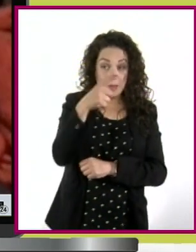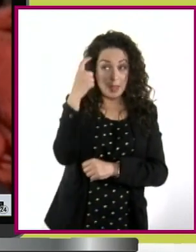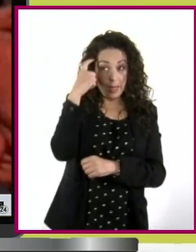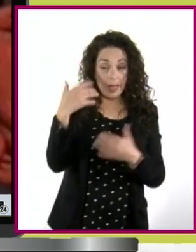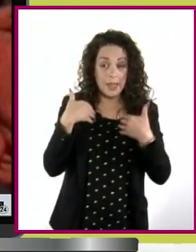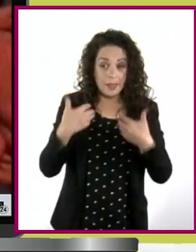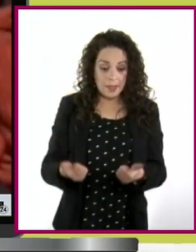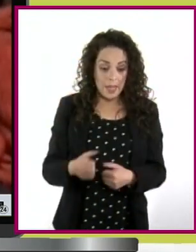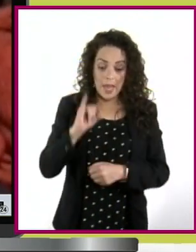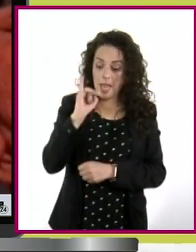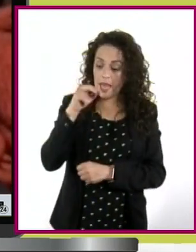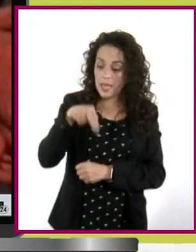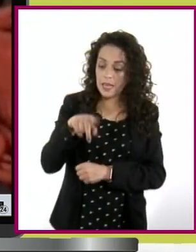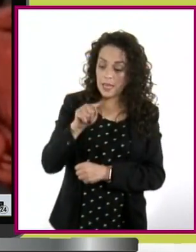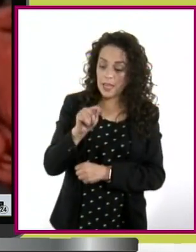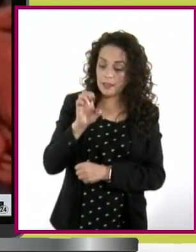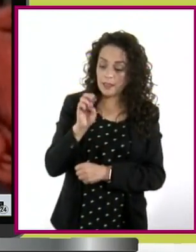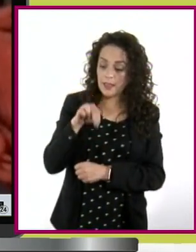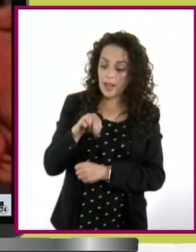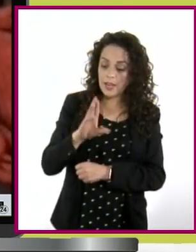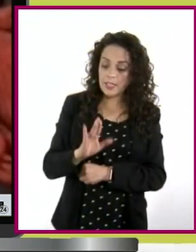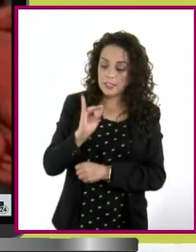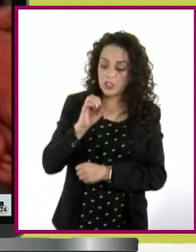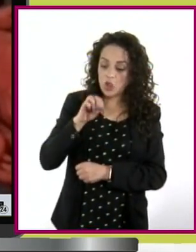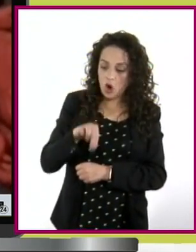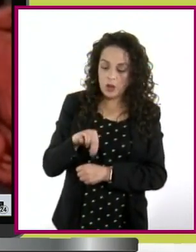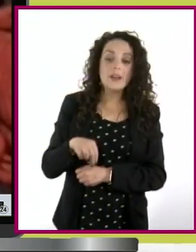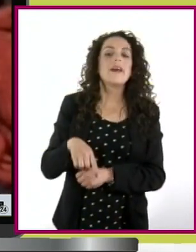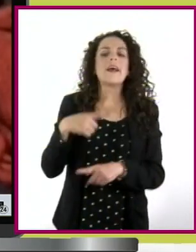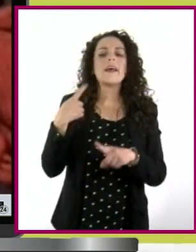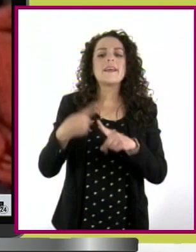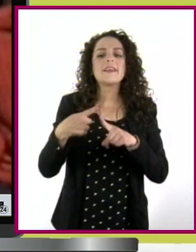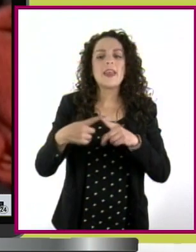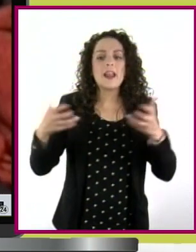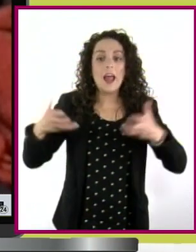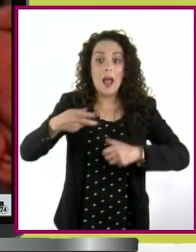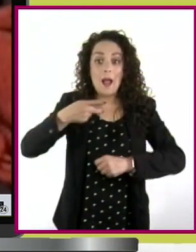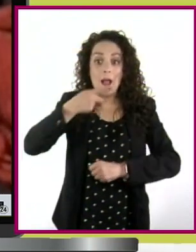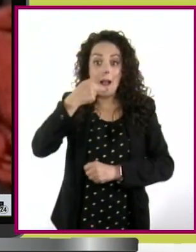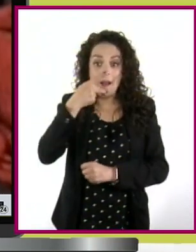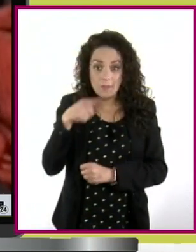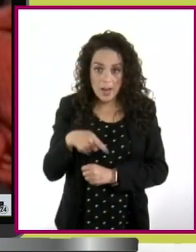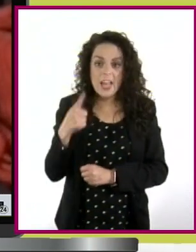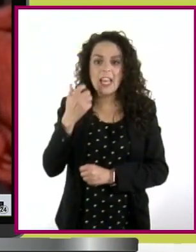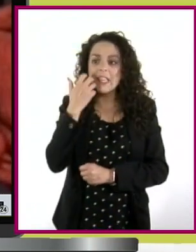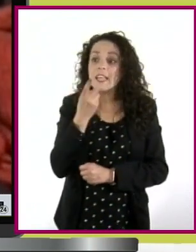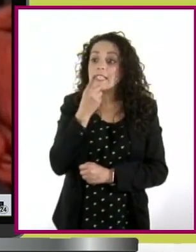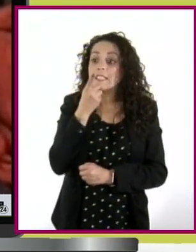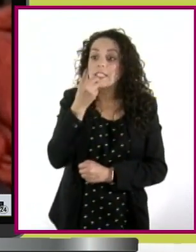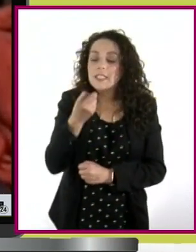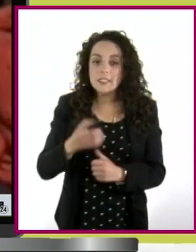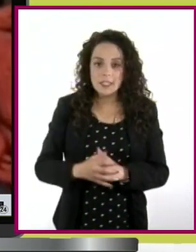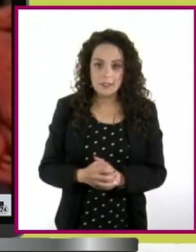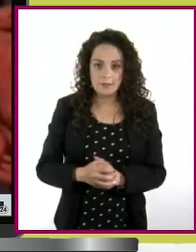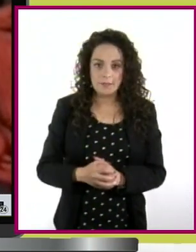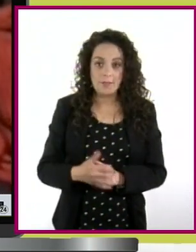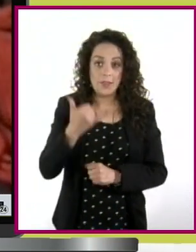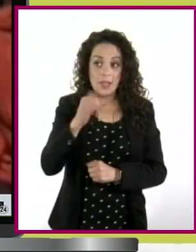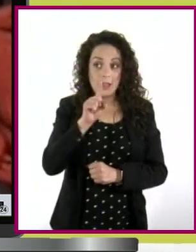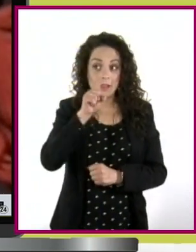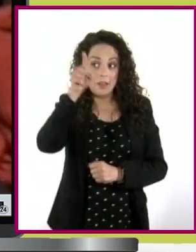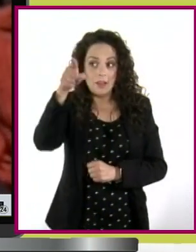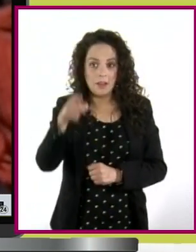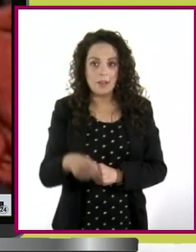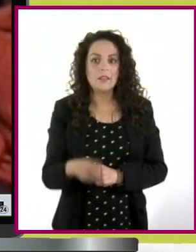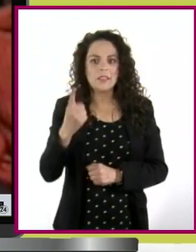La intencionalidad de quien habla, es decir, del emisor, y la intencionalidad de quien te escucha, es